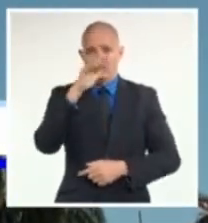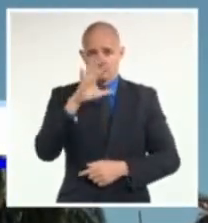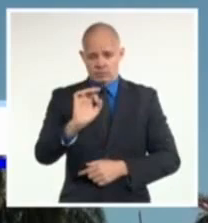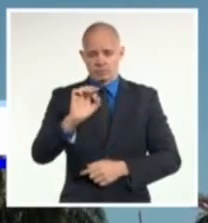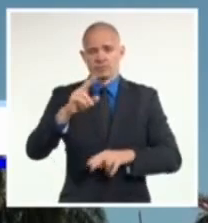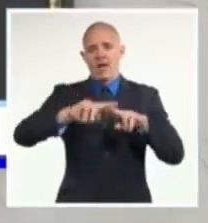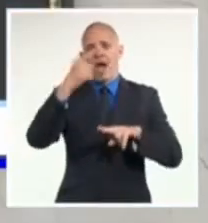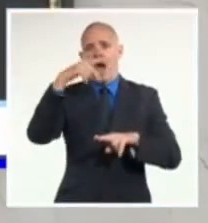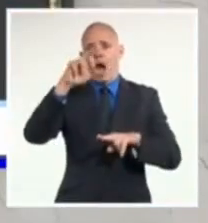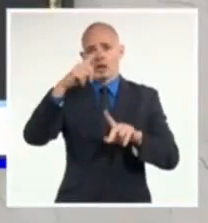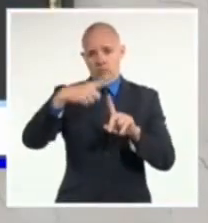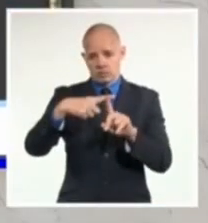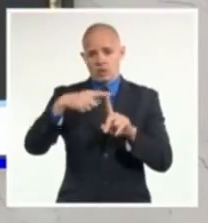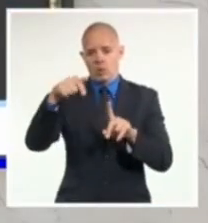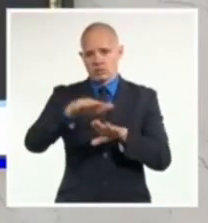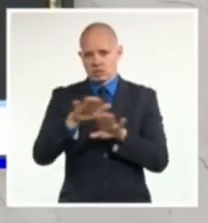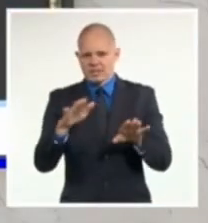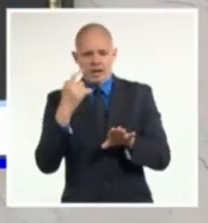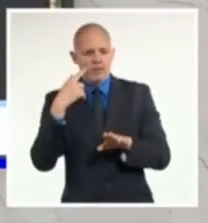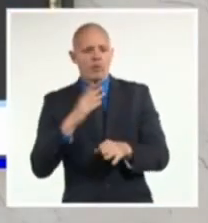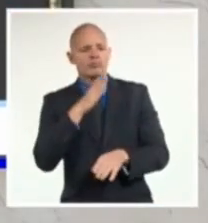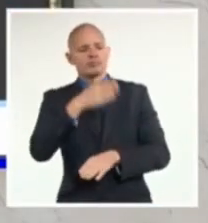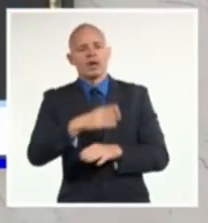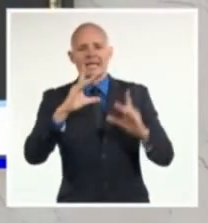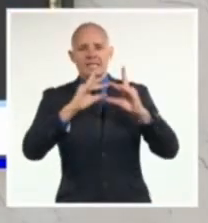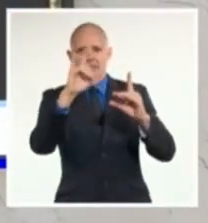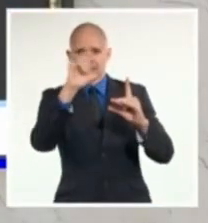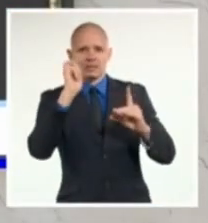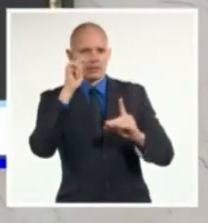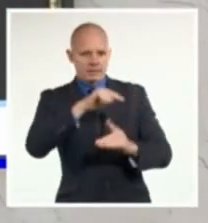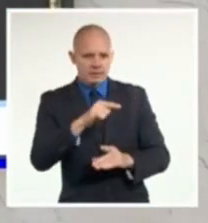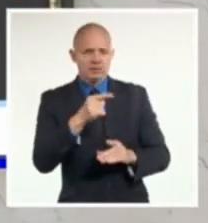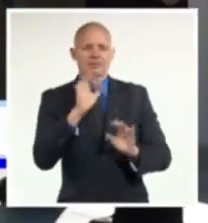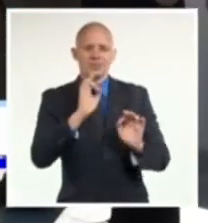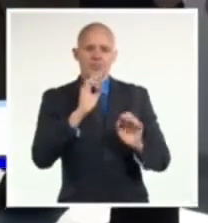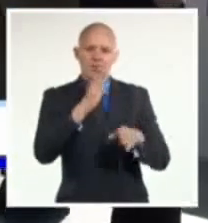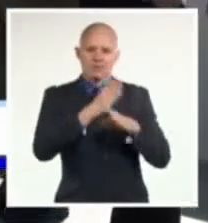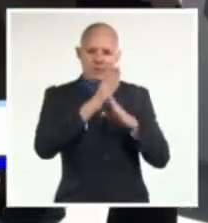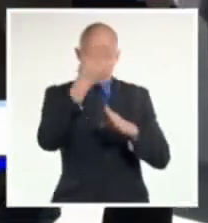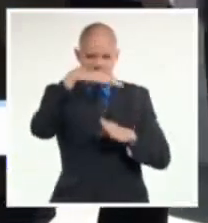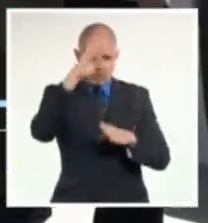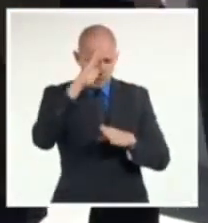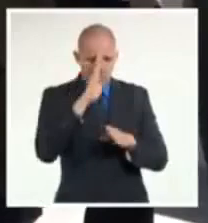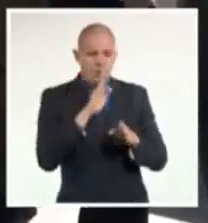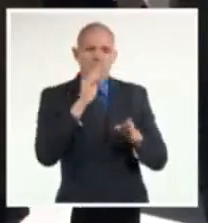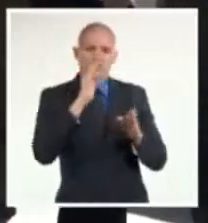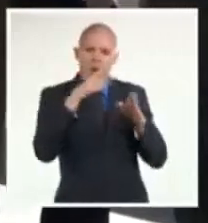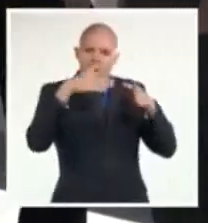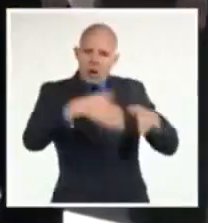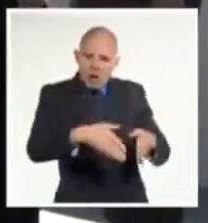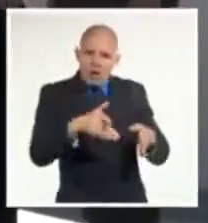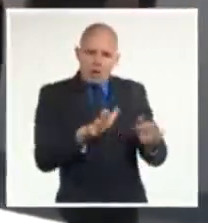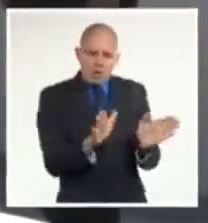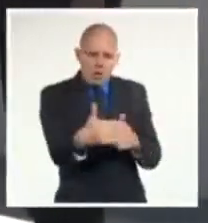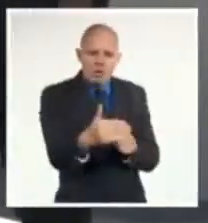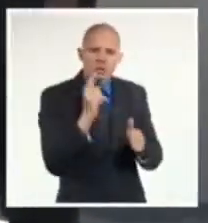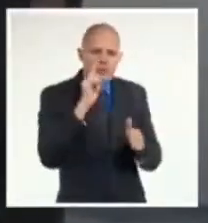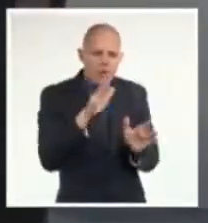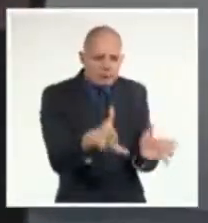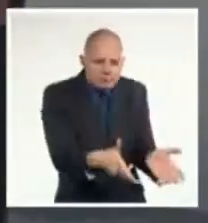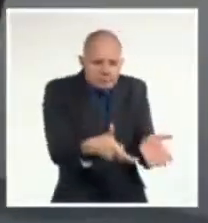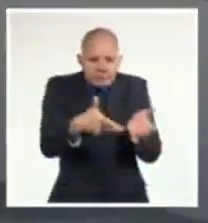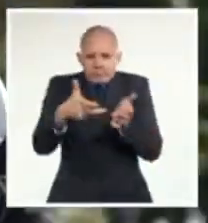Jardábalos fueron inhumadas en el cementerio Santa Ifigenia en una sencilla pero emotiva ceremonia encabezada por el general de